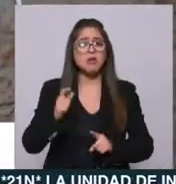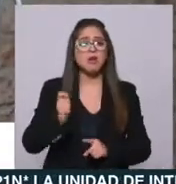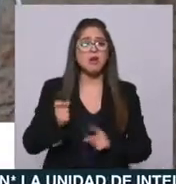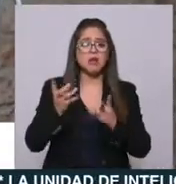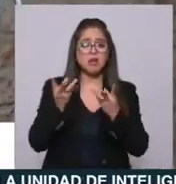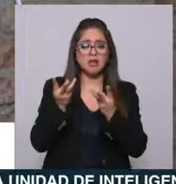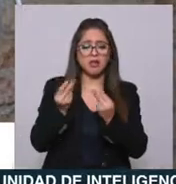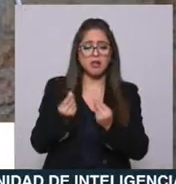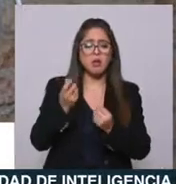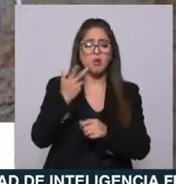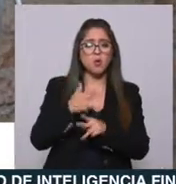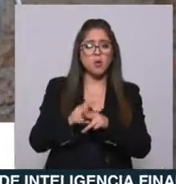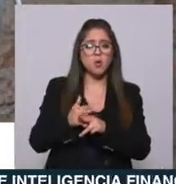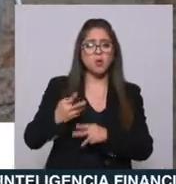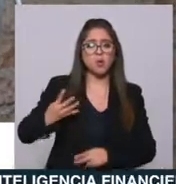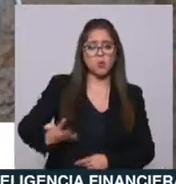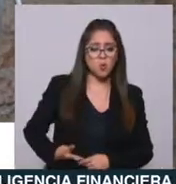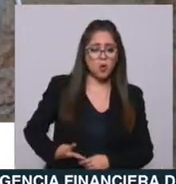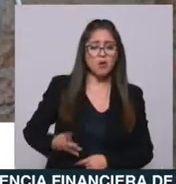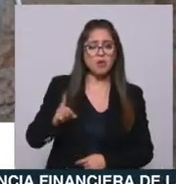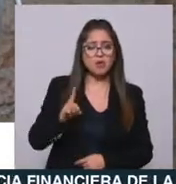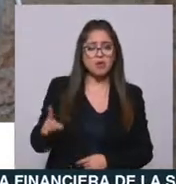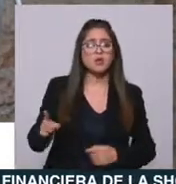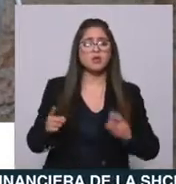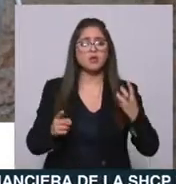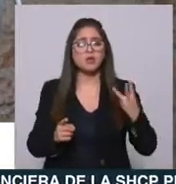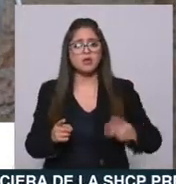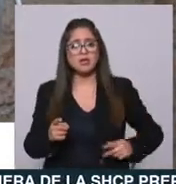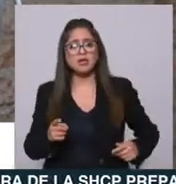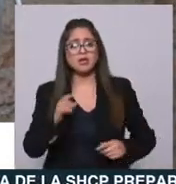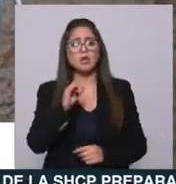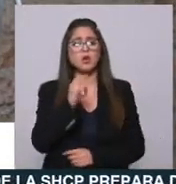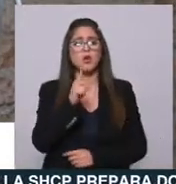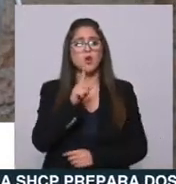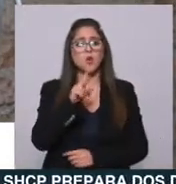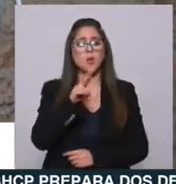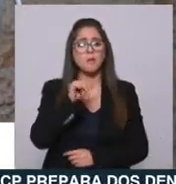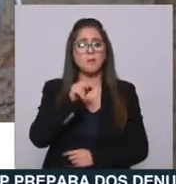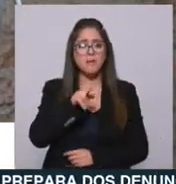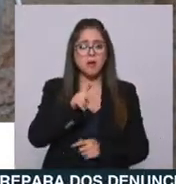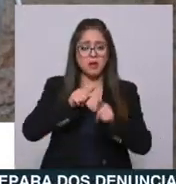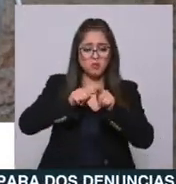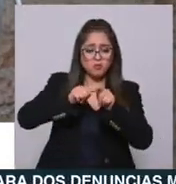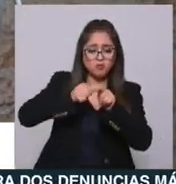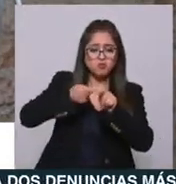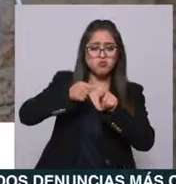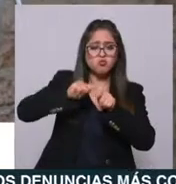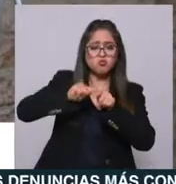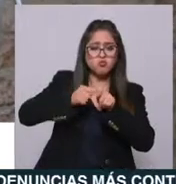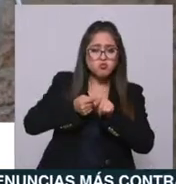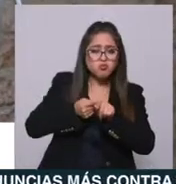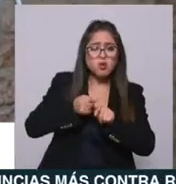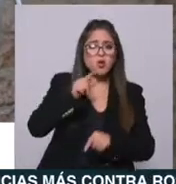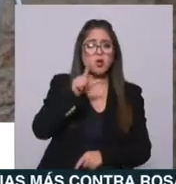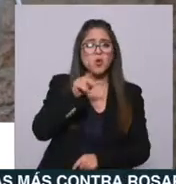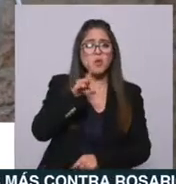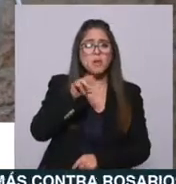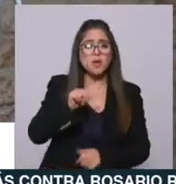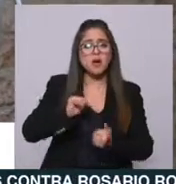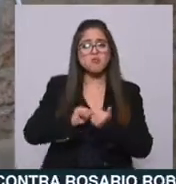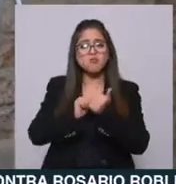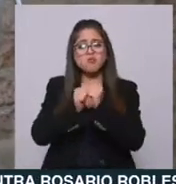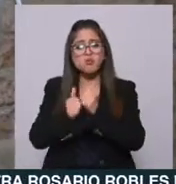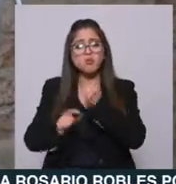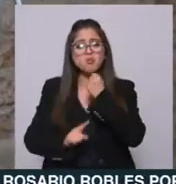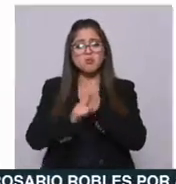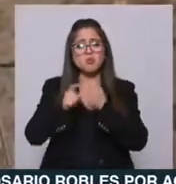lado derecho, 3 del lado izquierdo, la lumbar 4 me hizo un orificio en el medio de la lumbar, esta lumbar 4 afectó a la